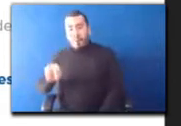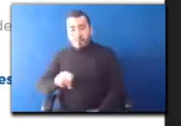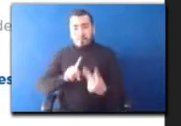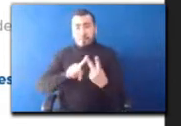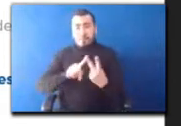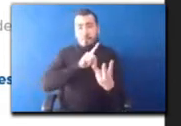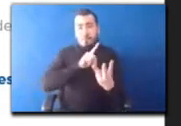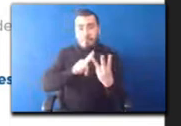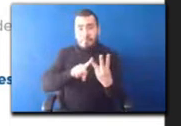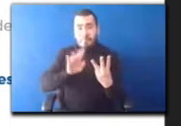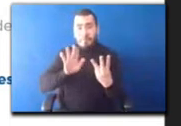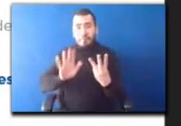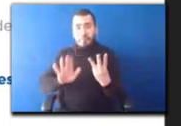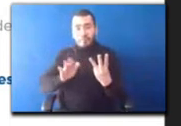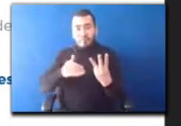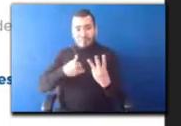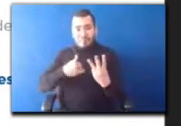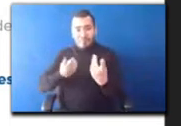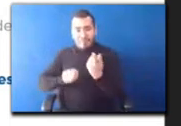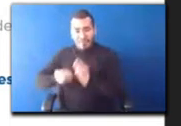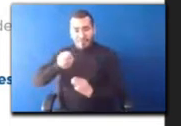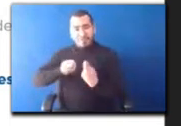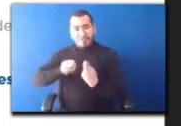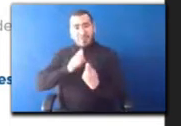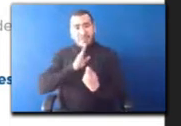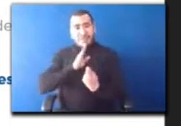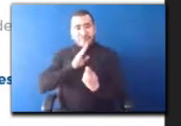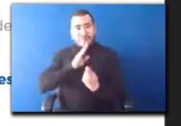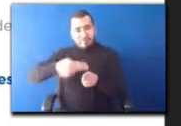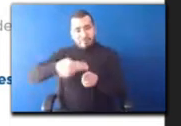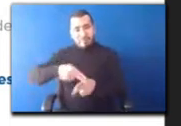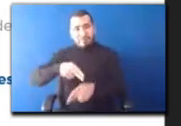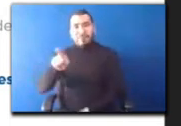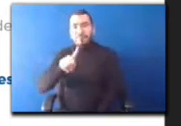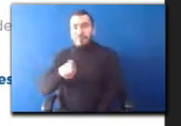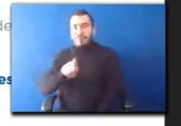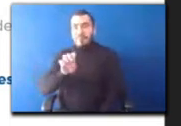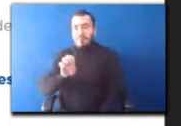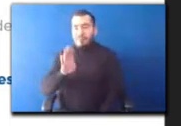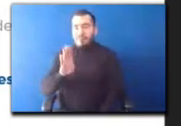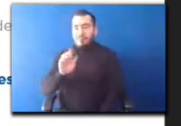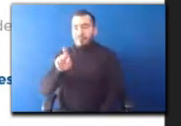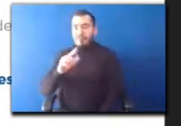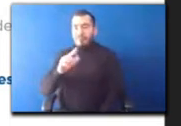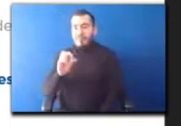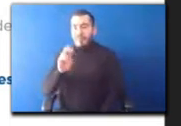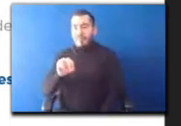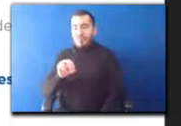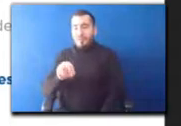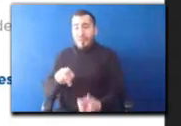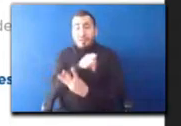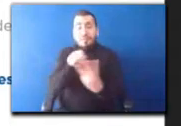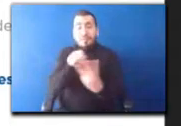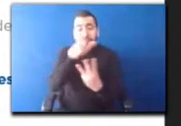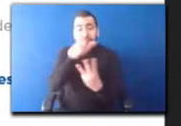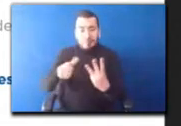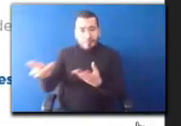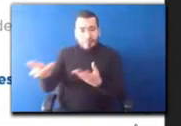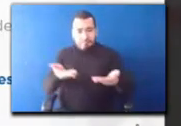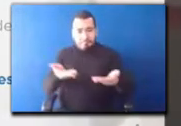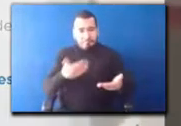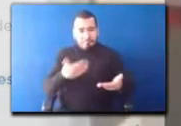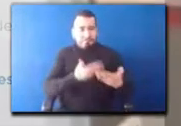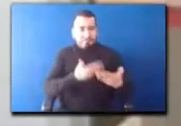Desarrollo Internacional, doctor Sebastián Chacón Marín. A los tres les damos la bienvenida y les agradecemos de antemano por haber aceptado